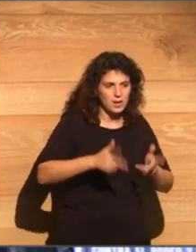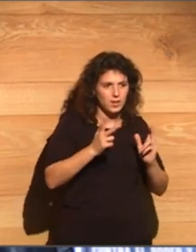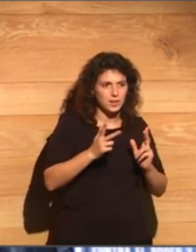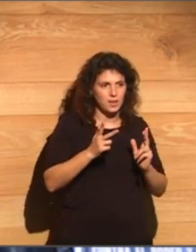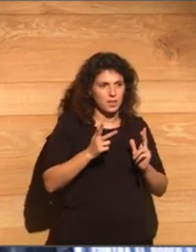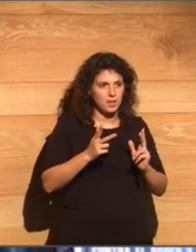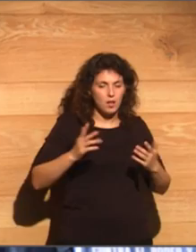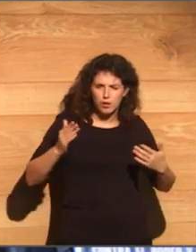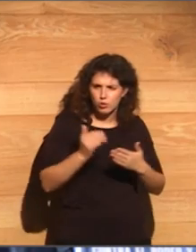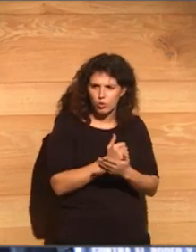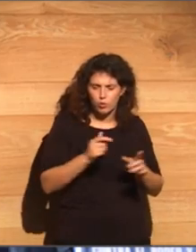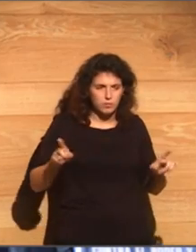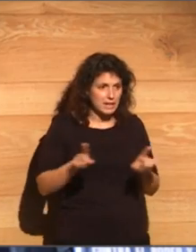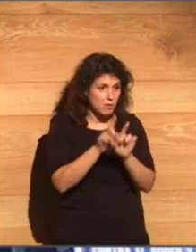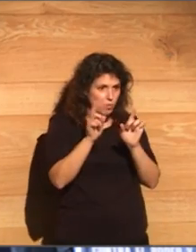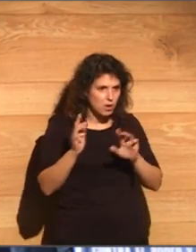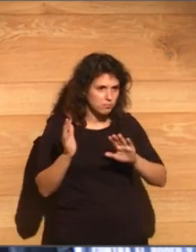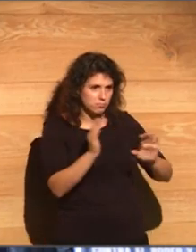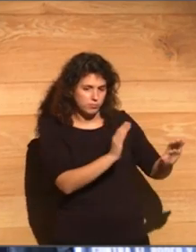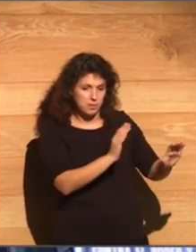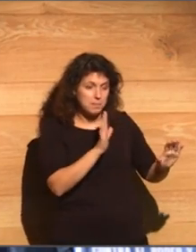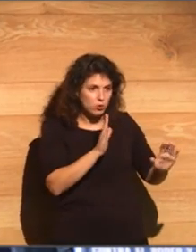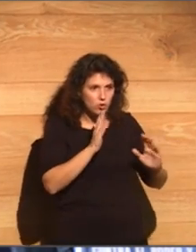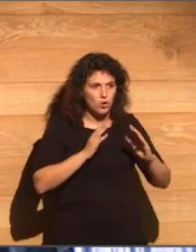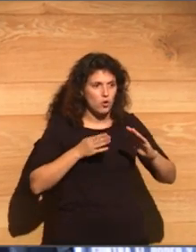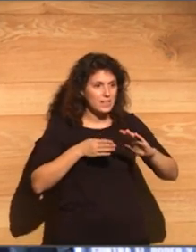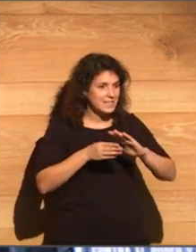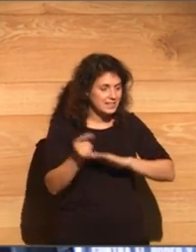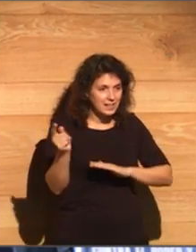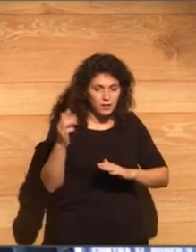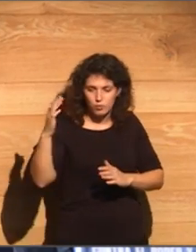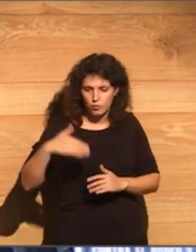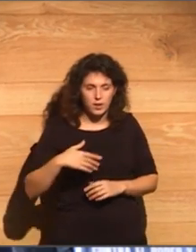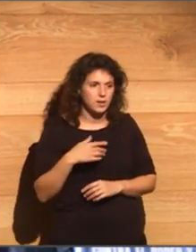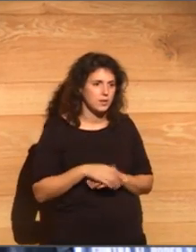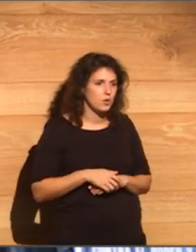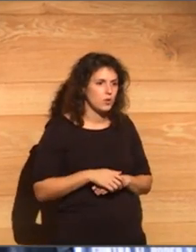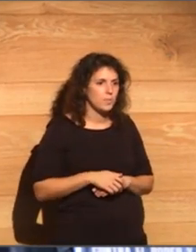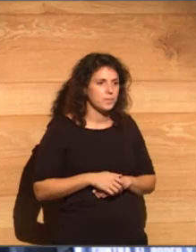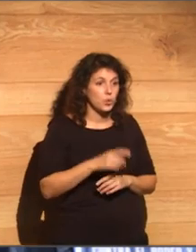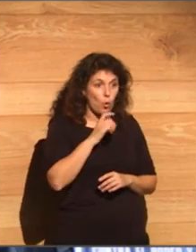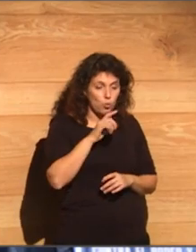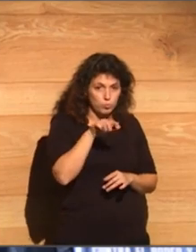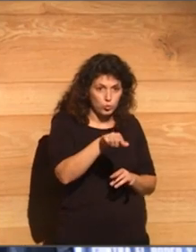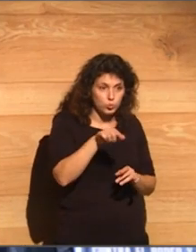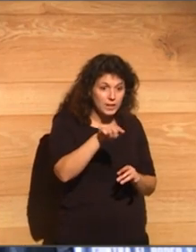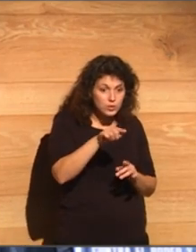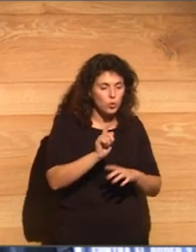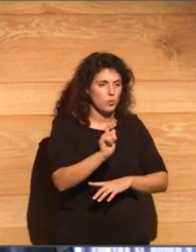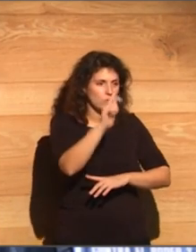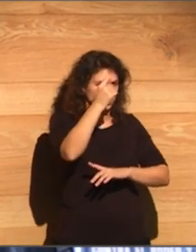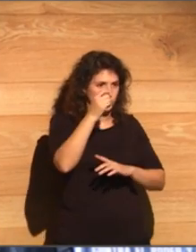de todo, pero que no tiene salida. Tombuctú se convierte en esa meta soñada y esa meta